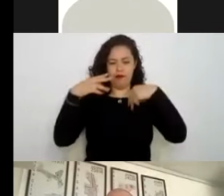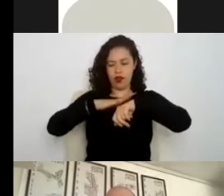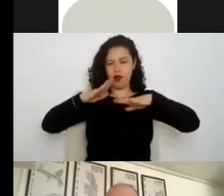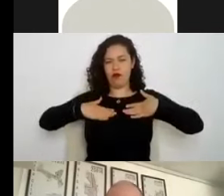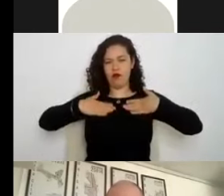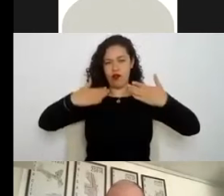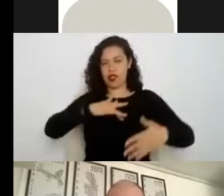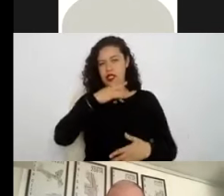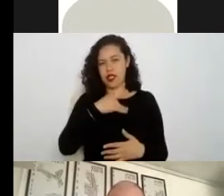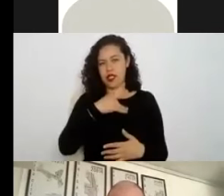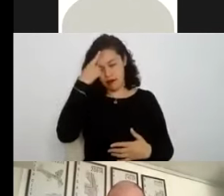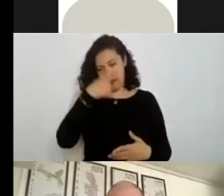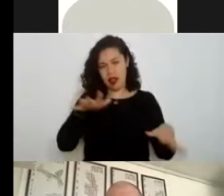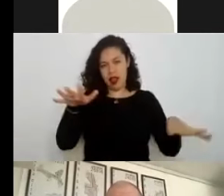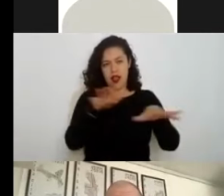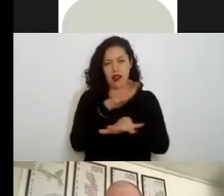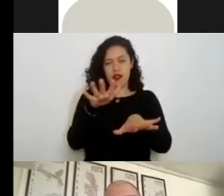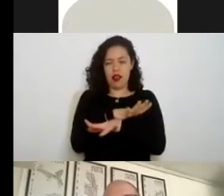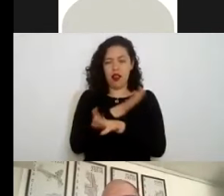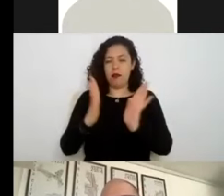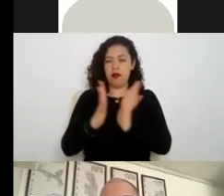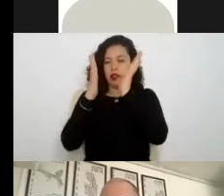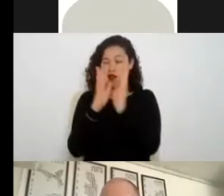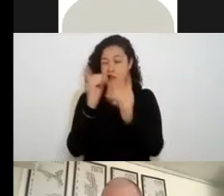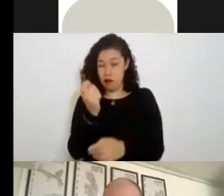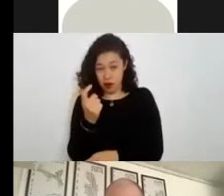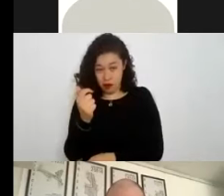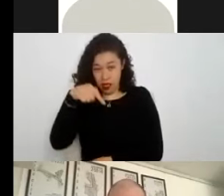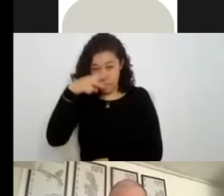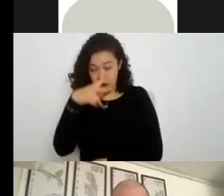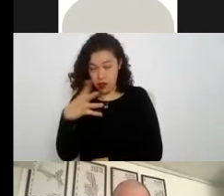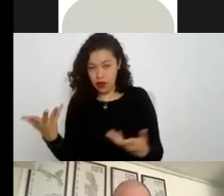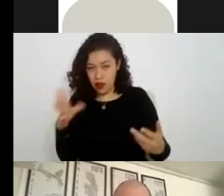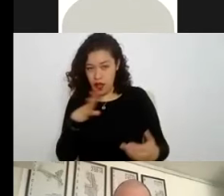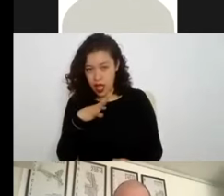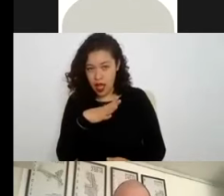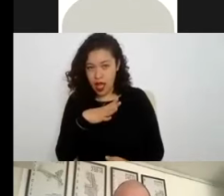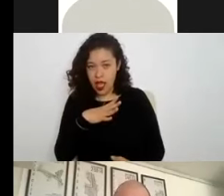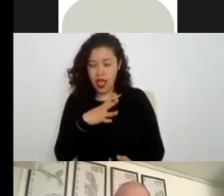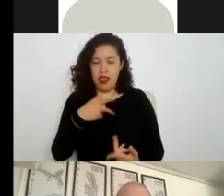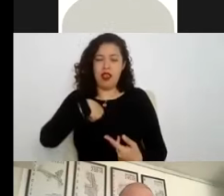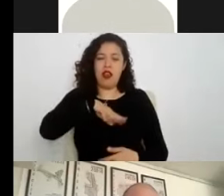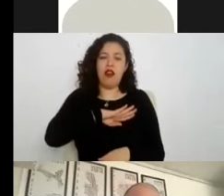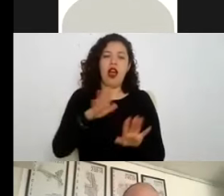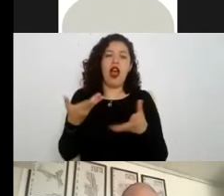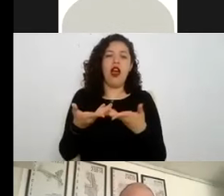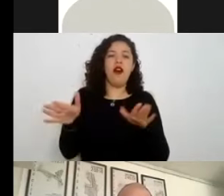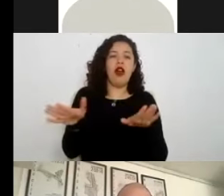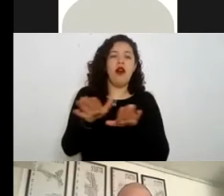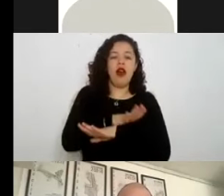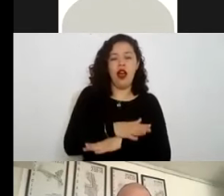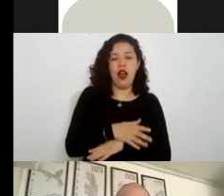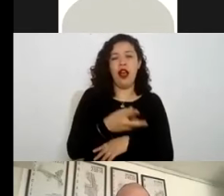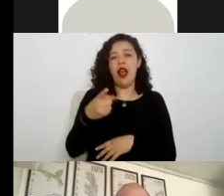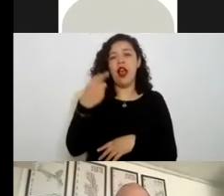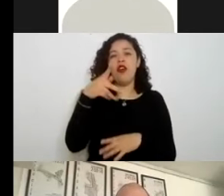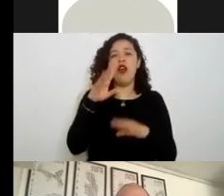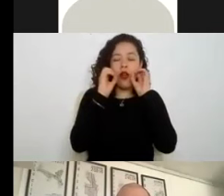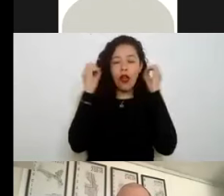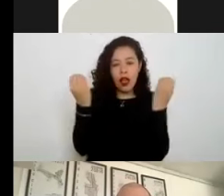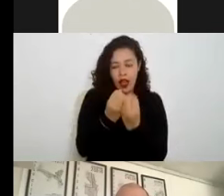a ir pudiendo cambiar esa poca participación social que hay en México. Entonces, para mí es muy importante que sí, ustedes que están detrás de las